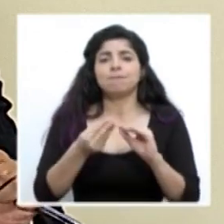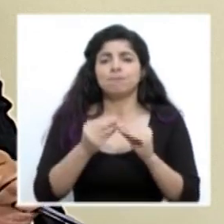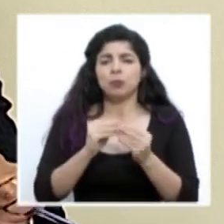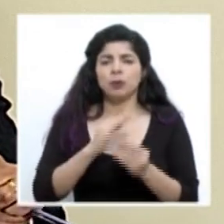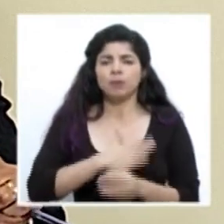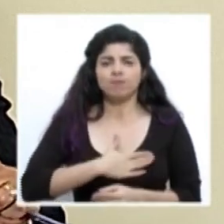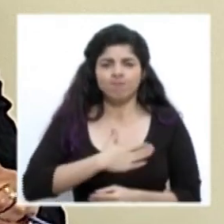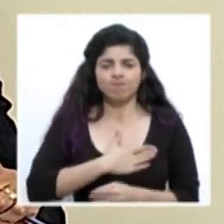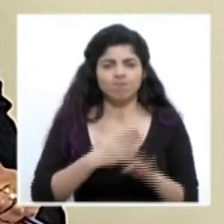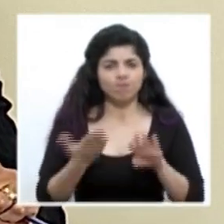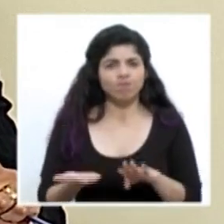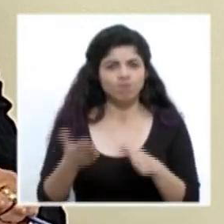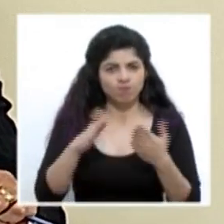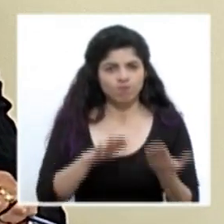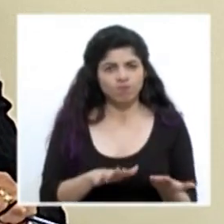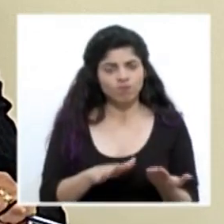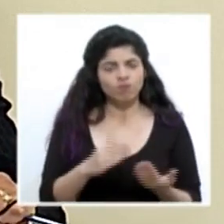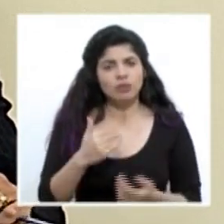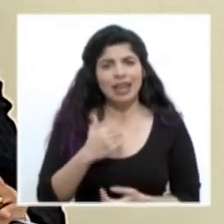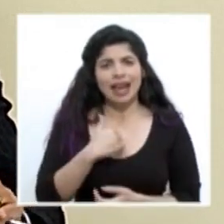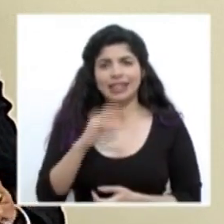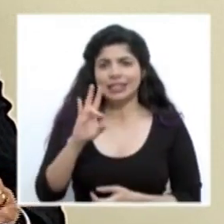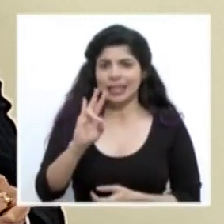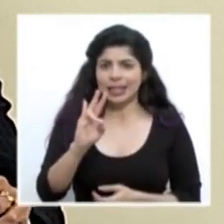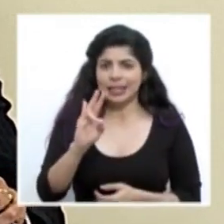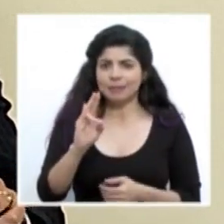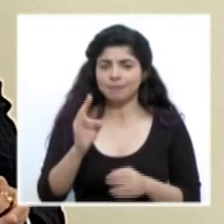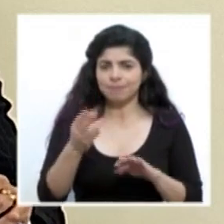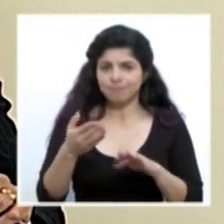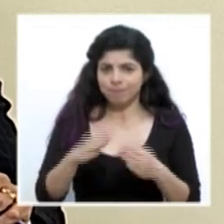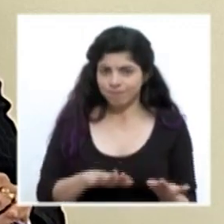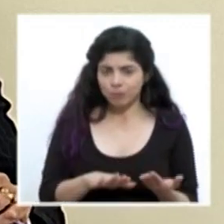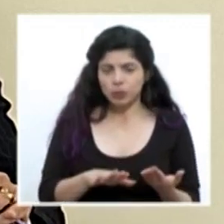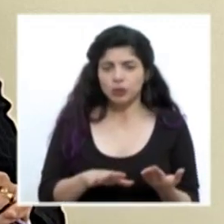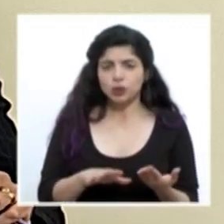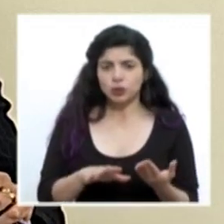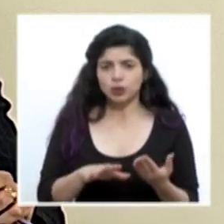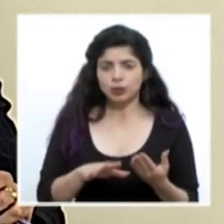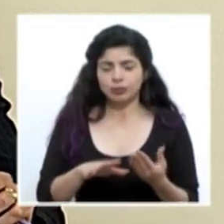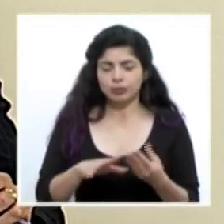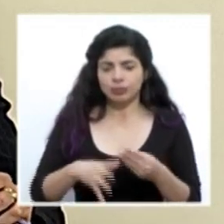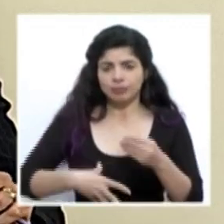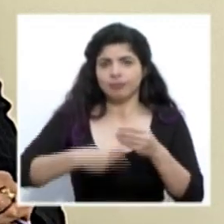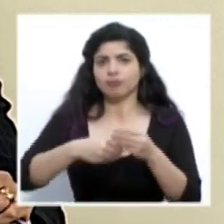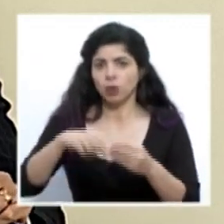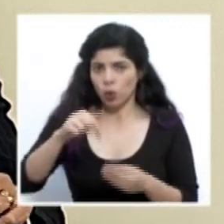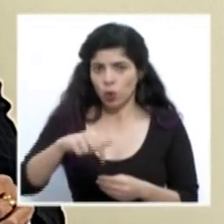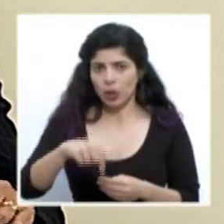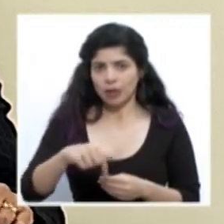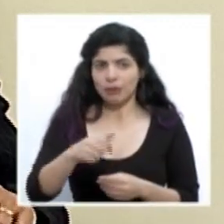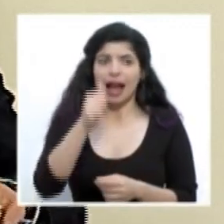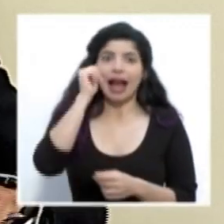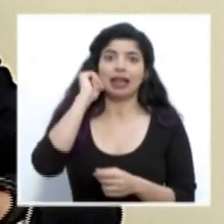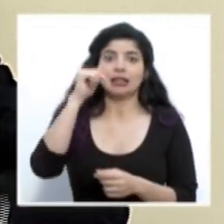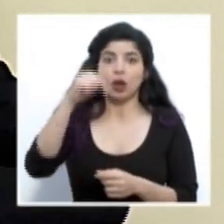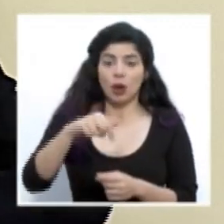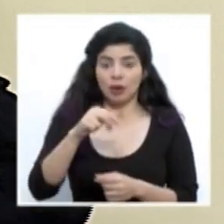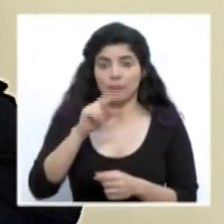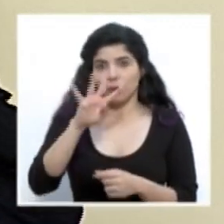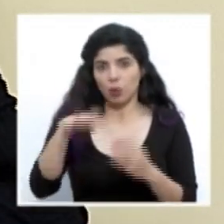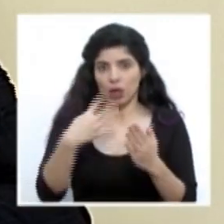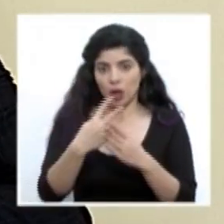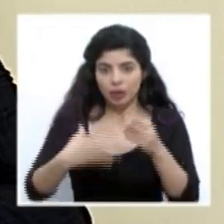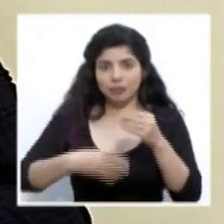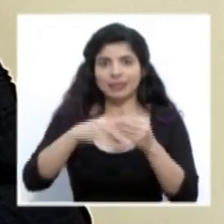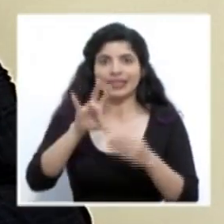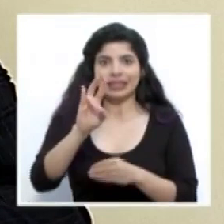muy lamentable de fallecimientos, tenemos 7 fallecimientos reportados para el día de hoy. Del corte de ayer a hoy